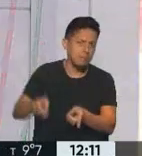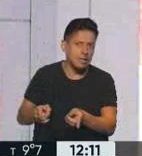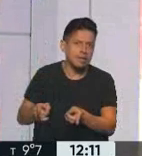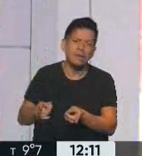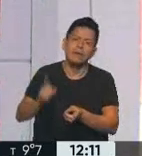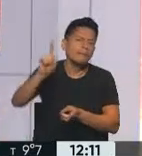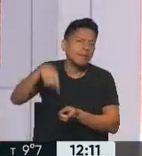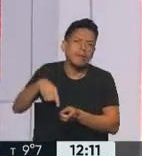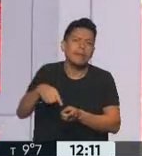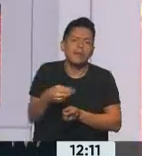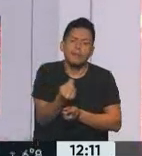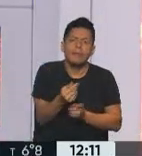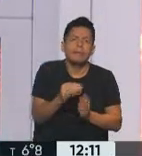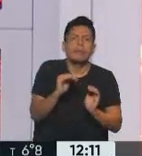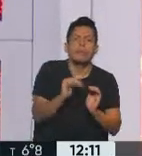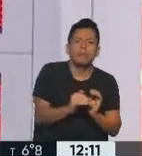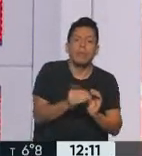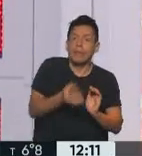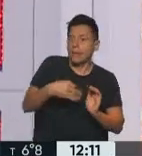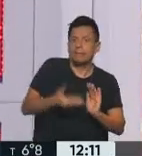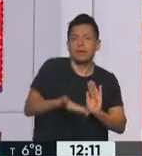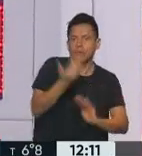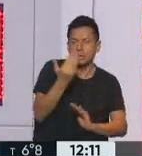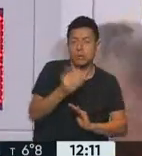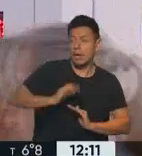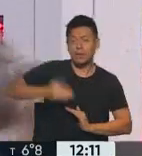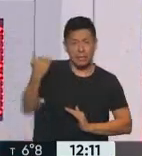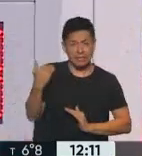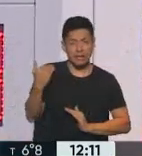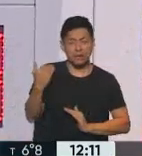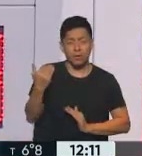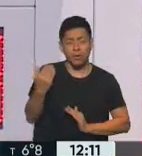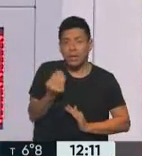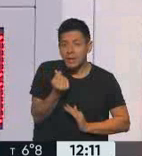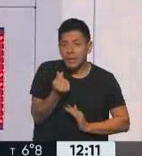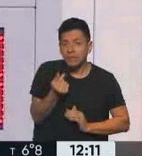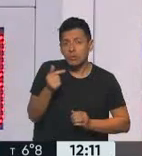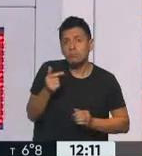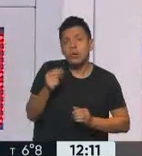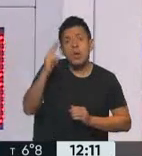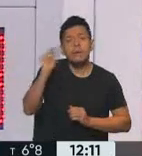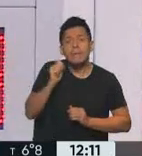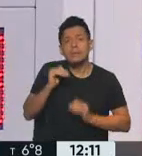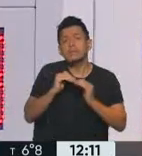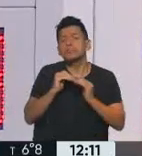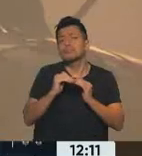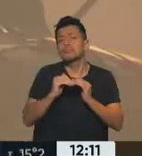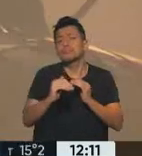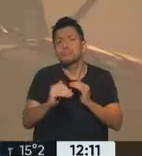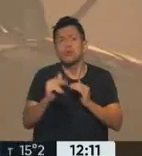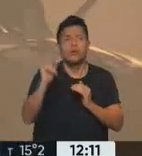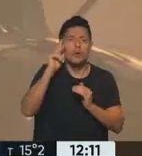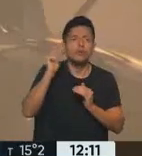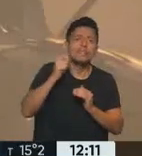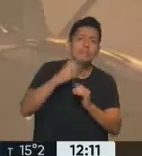un atraso. Ese atraso prácticamente proviene del año pasado, durante prácticamente 9 meses, 8 meses y medio a 9 meses, estuvo